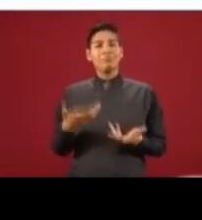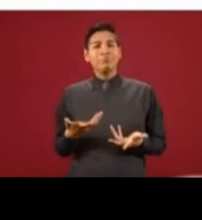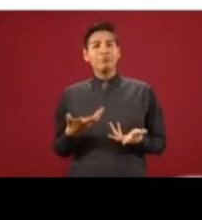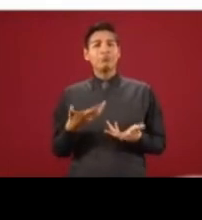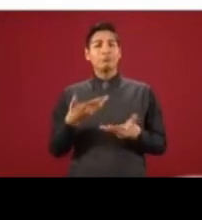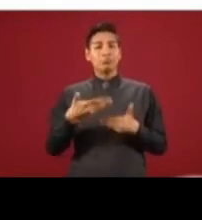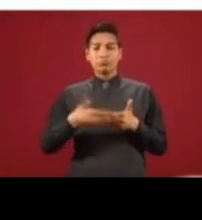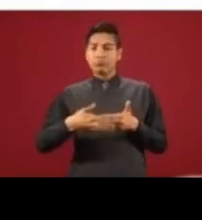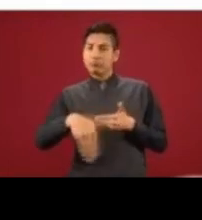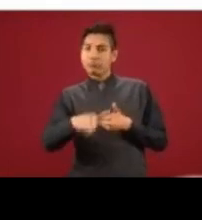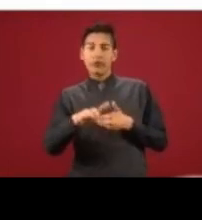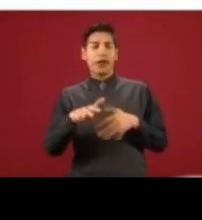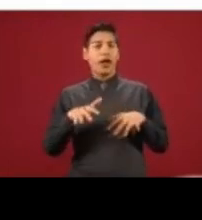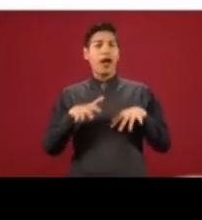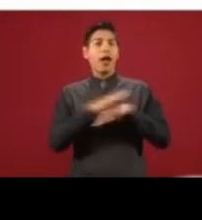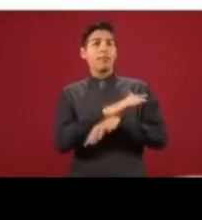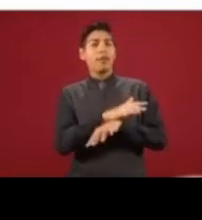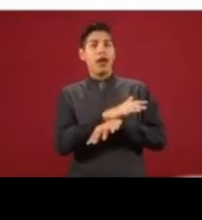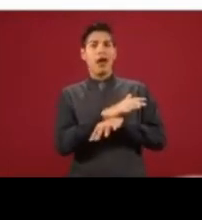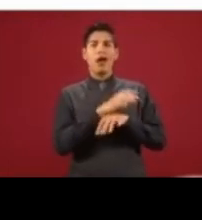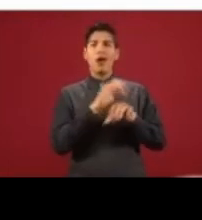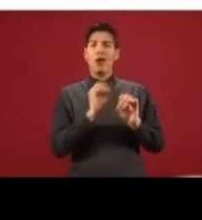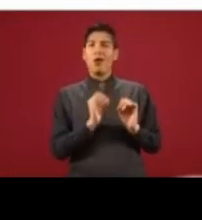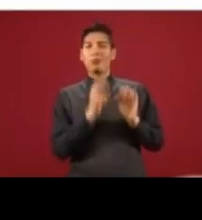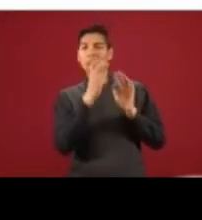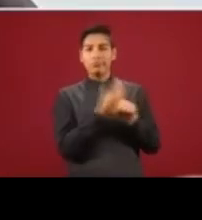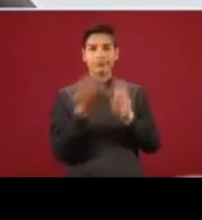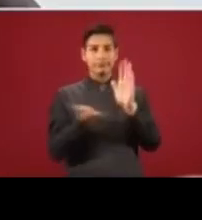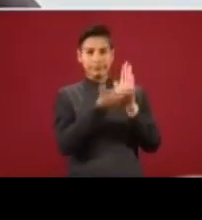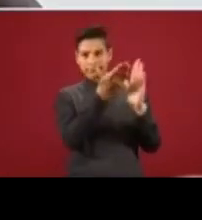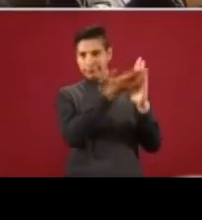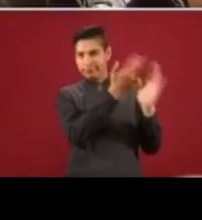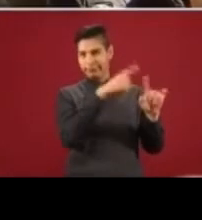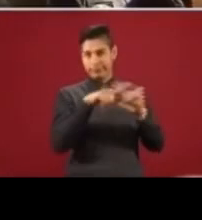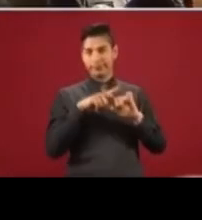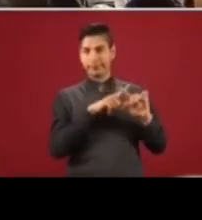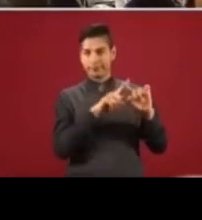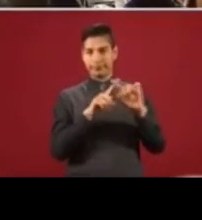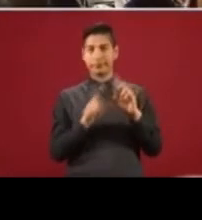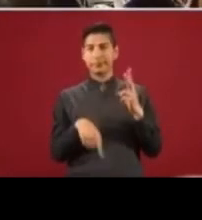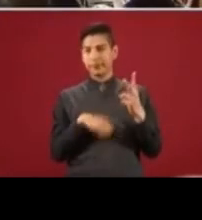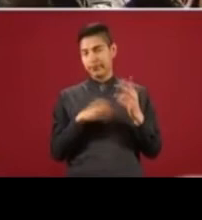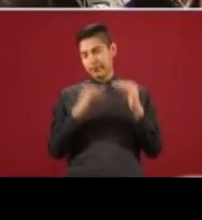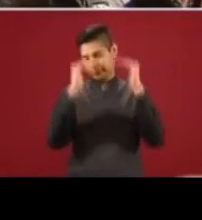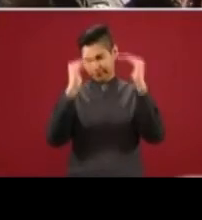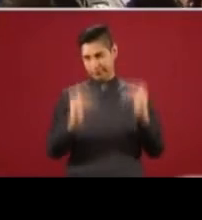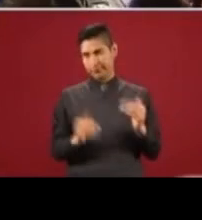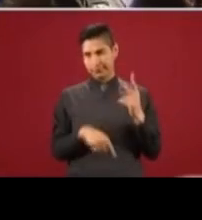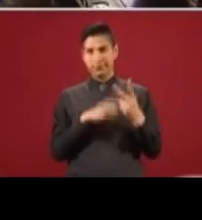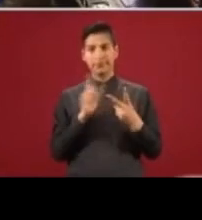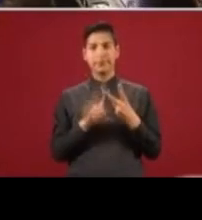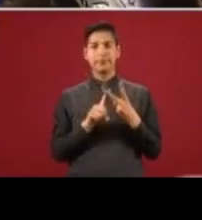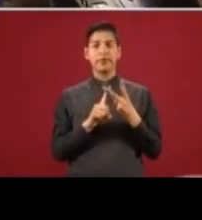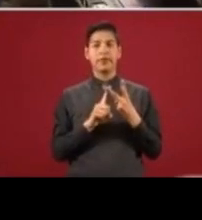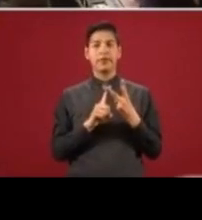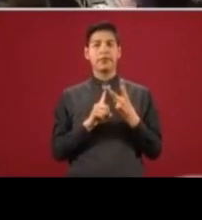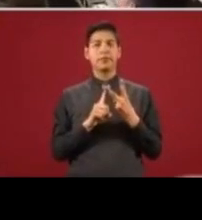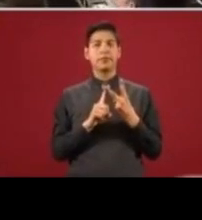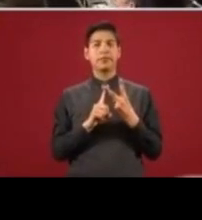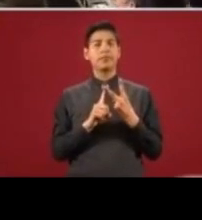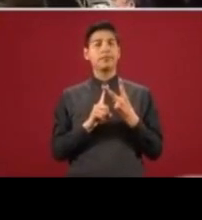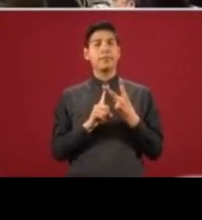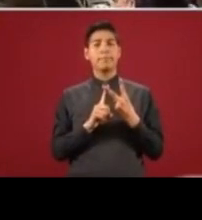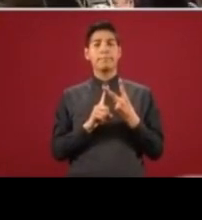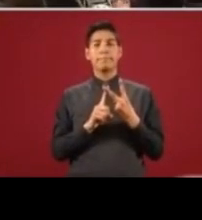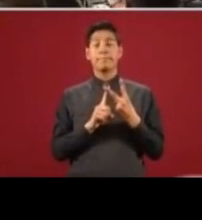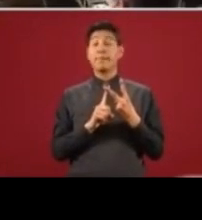haremos, de remodelar o ampliar infraestructura. La segunda encomienda que tiene el Instituto de Salud para el Bienestar es